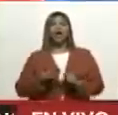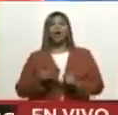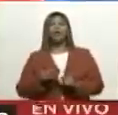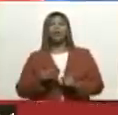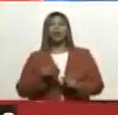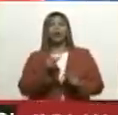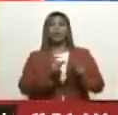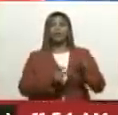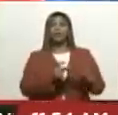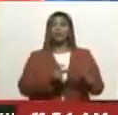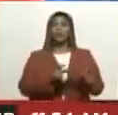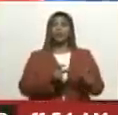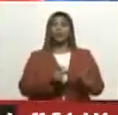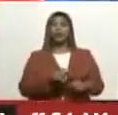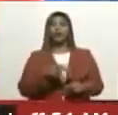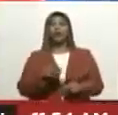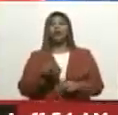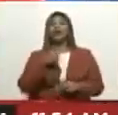algunos criminales